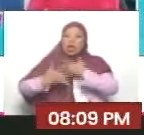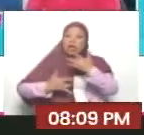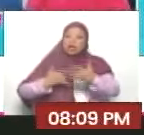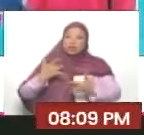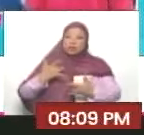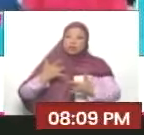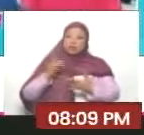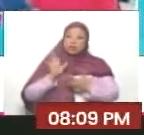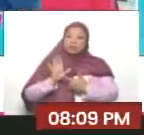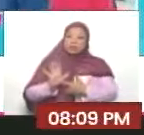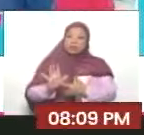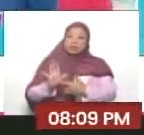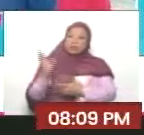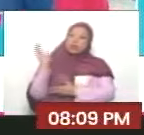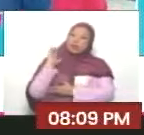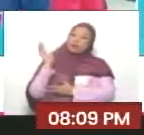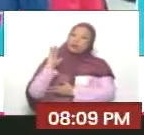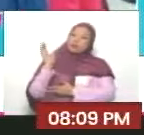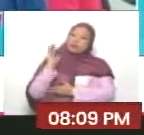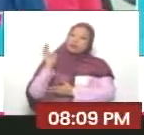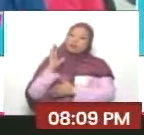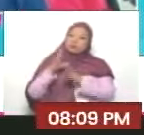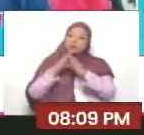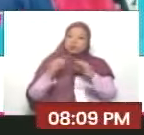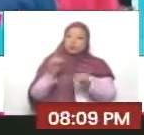realizando su cumbre anual.